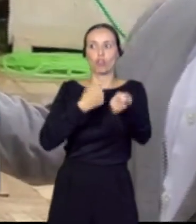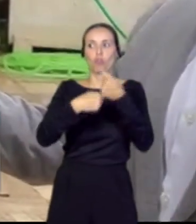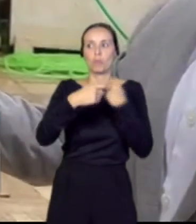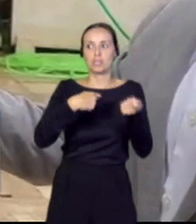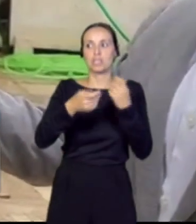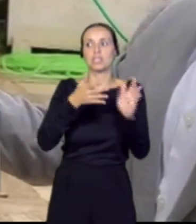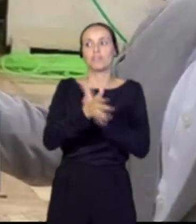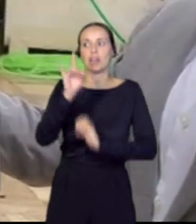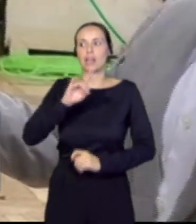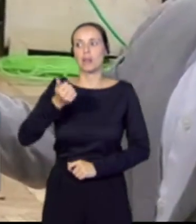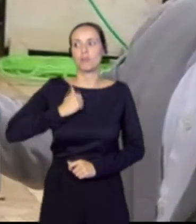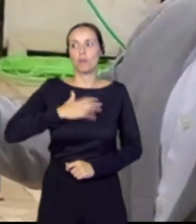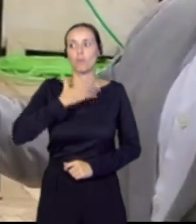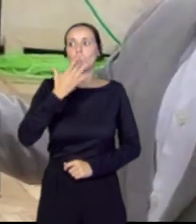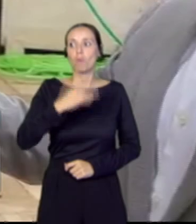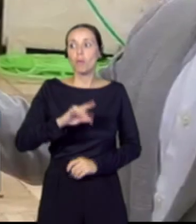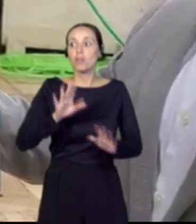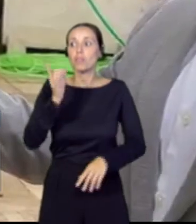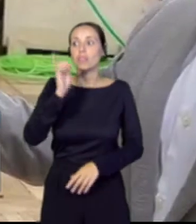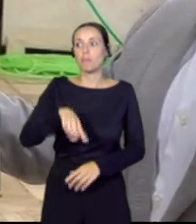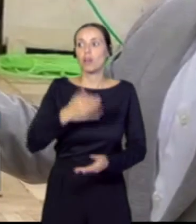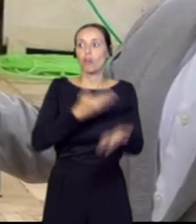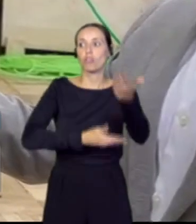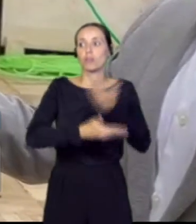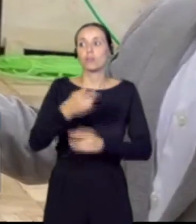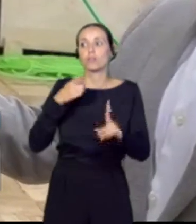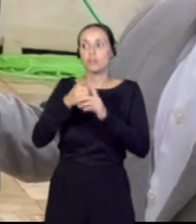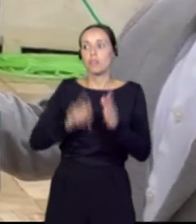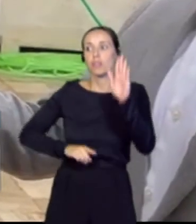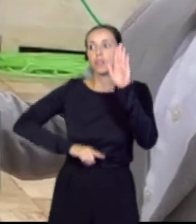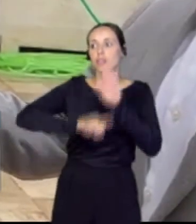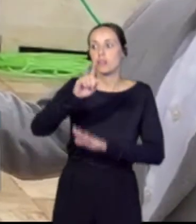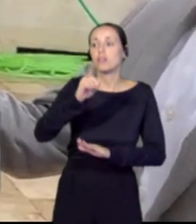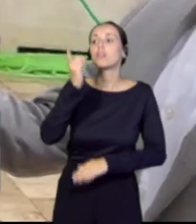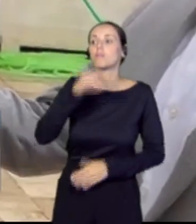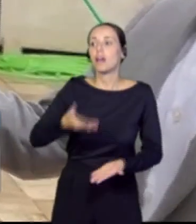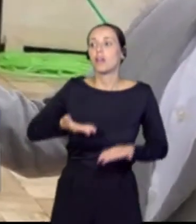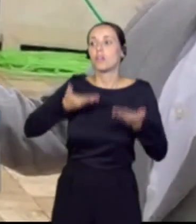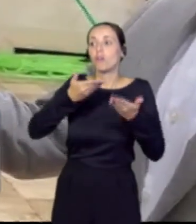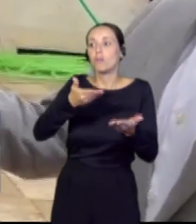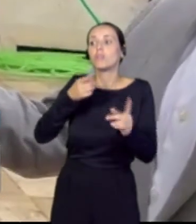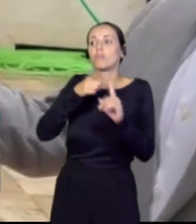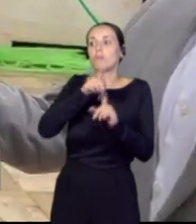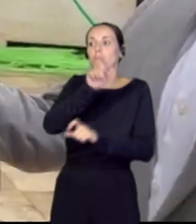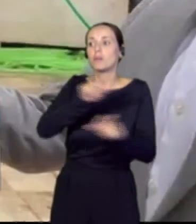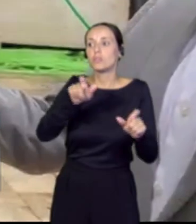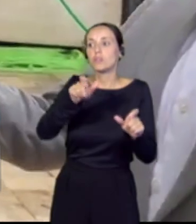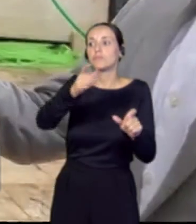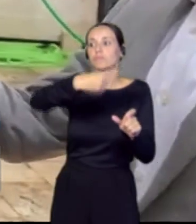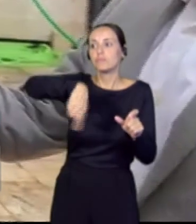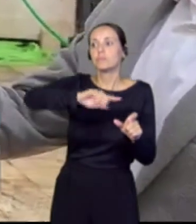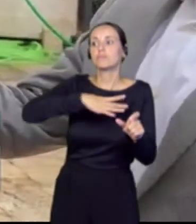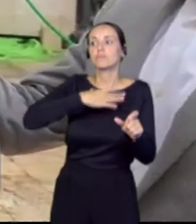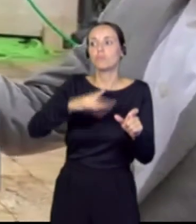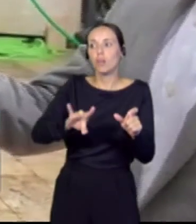en todos casos, pero a la vez contribuimos a esa cooperación de desarrollo y ayudamos también a que el Cabo Verde pueda dar impulso en